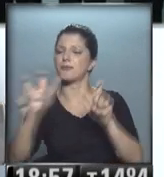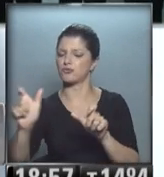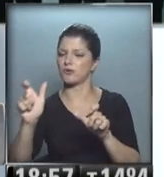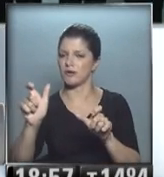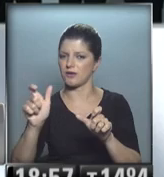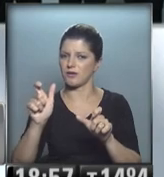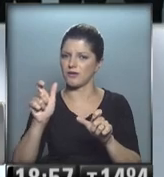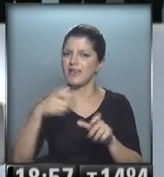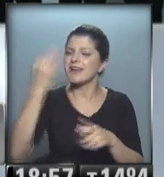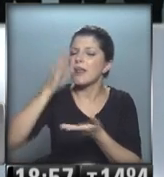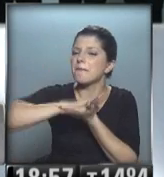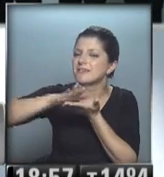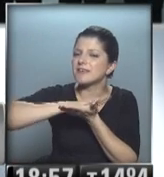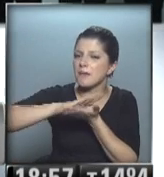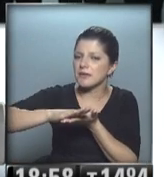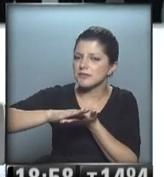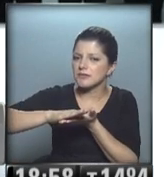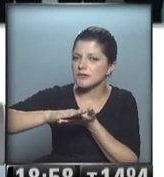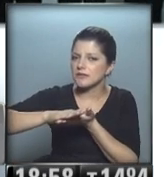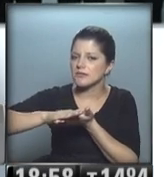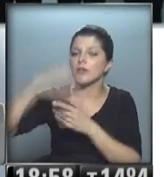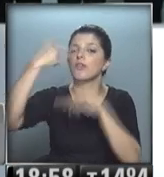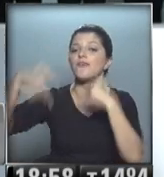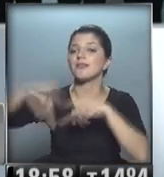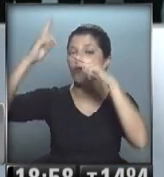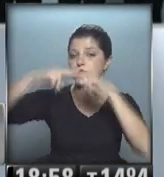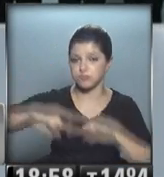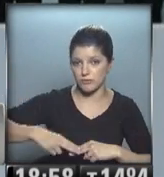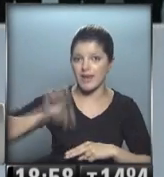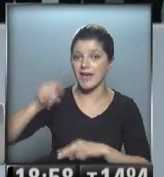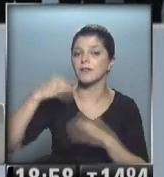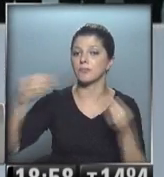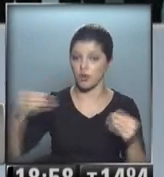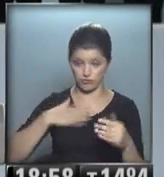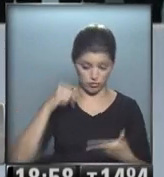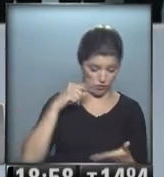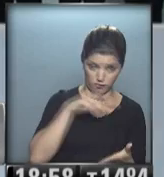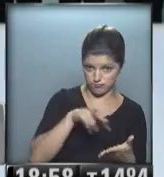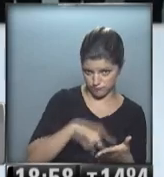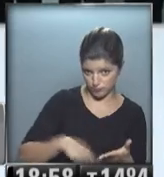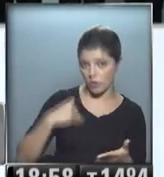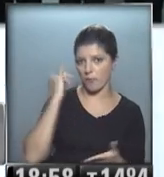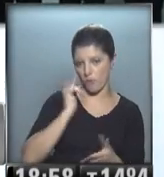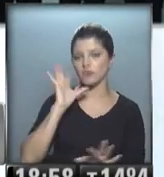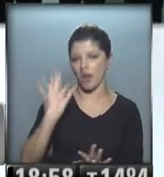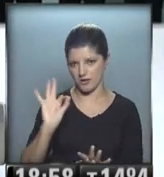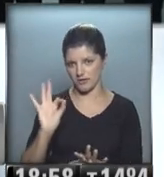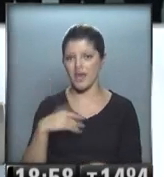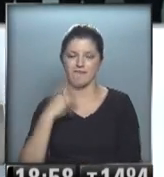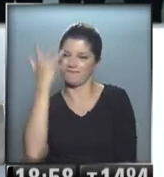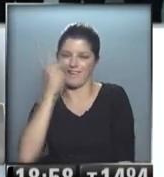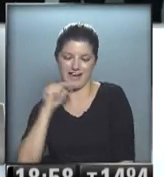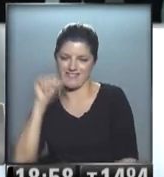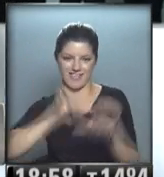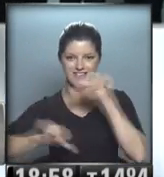constituye básicamente los diversos estudios que se están haciendo allí. Yo tengo todo anotadito, después sí voy a contar algunas cosas que por ahí me encanta esto de la